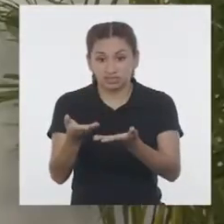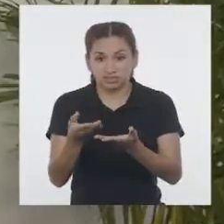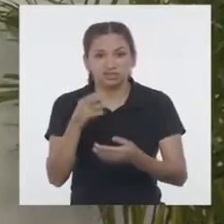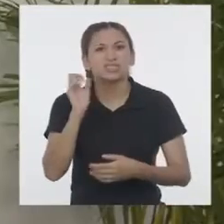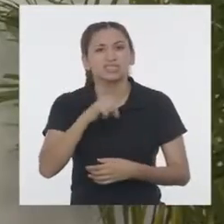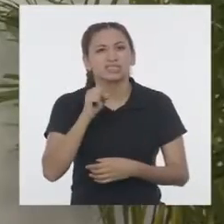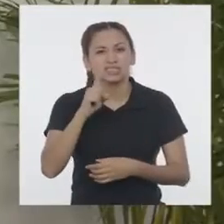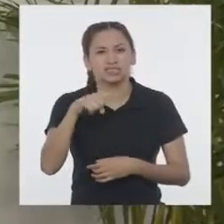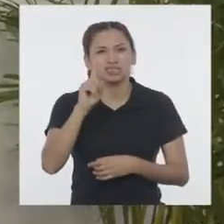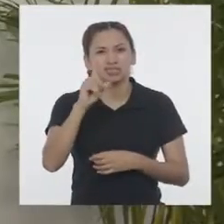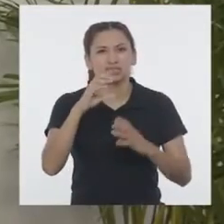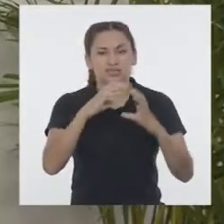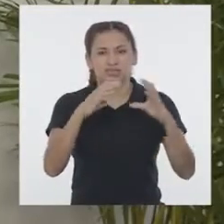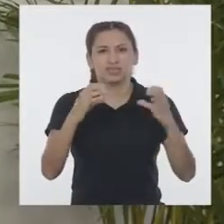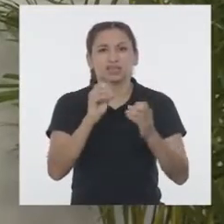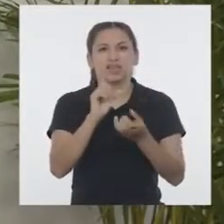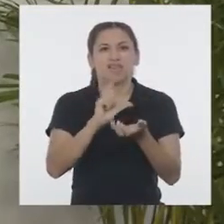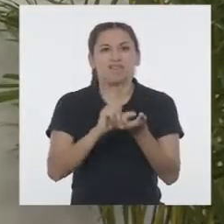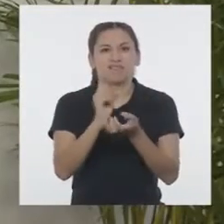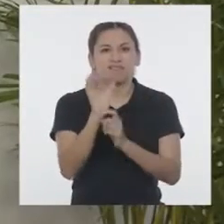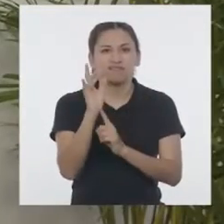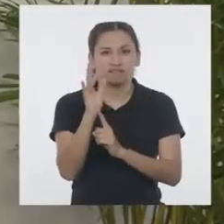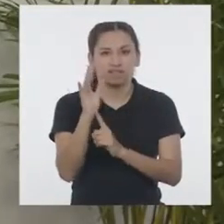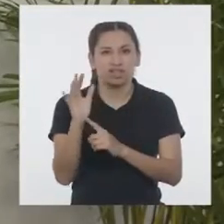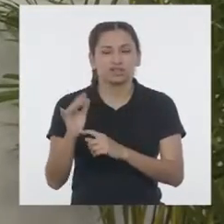más? Sí, un paquetito de velas.